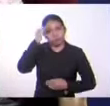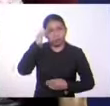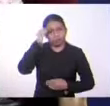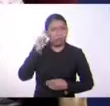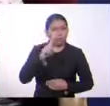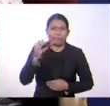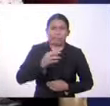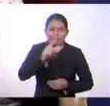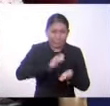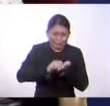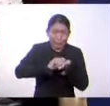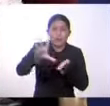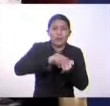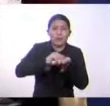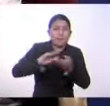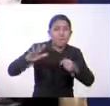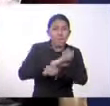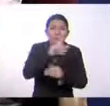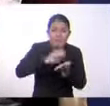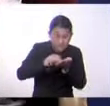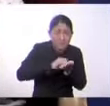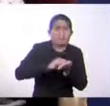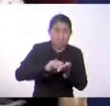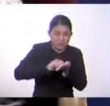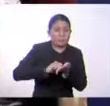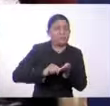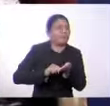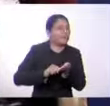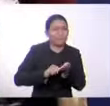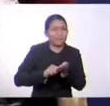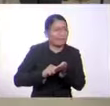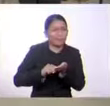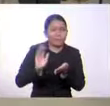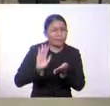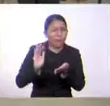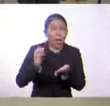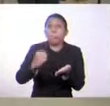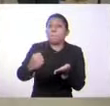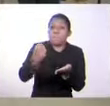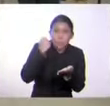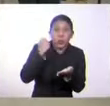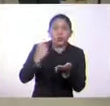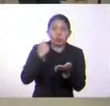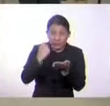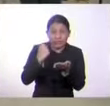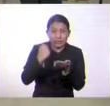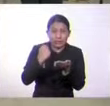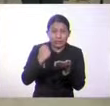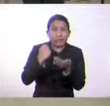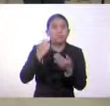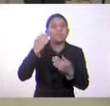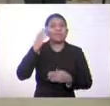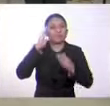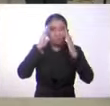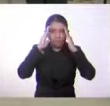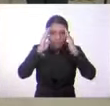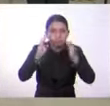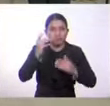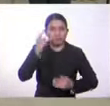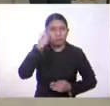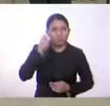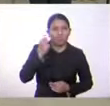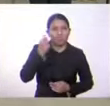que tomen nota de todo lo que acá se discuta. Sí es importante que nos dispongamos a comprender y a